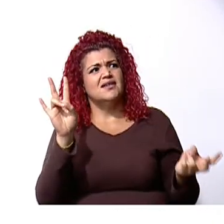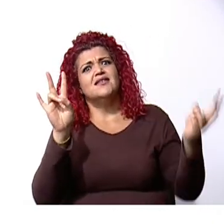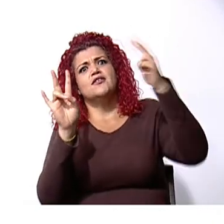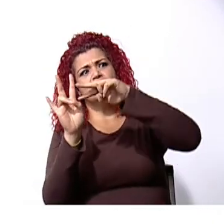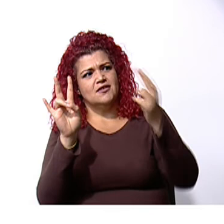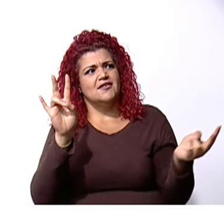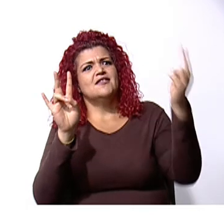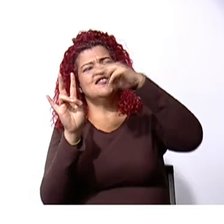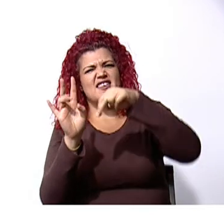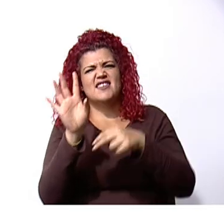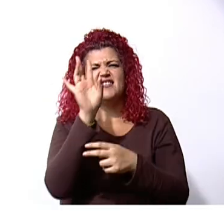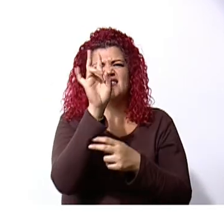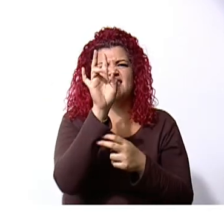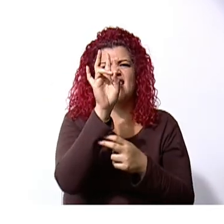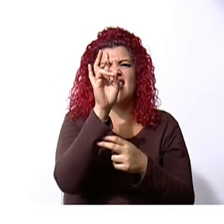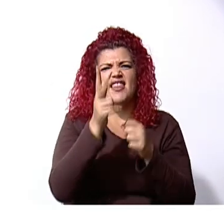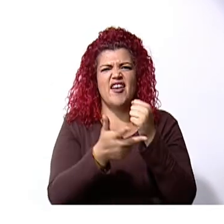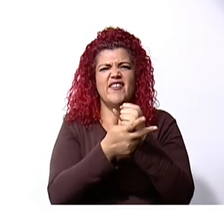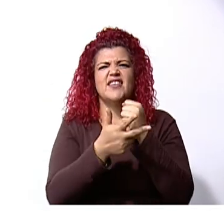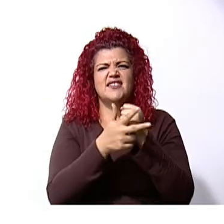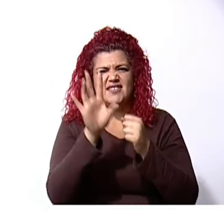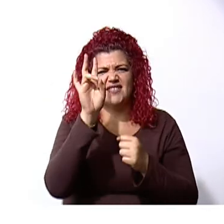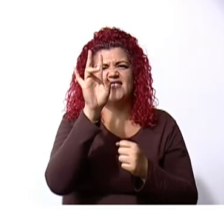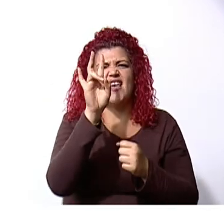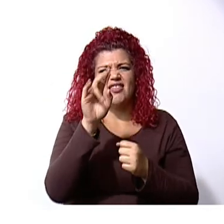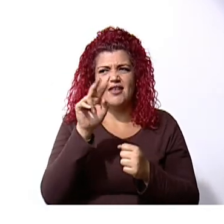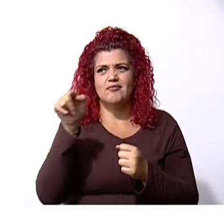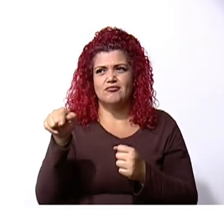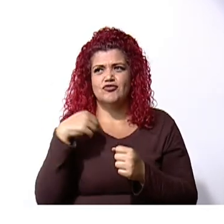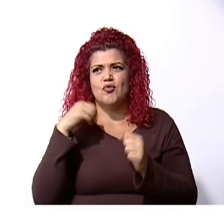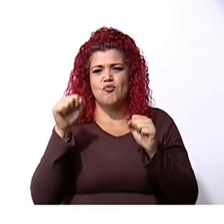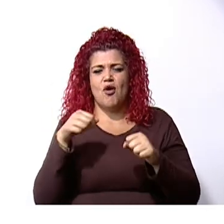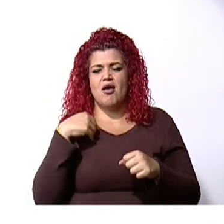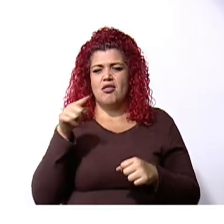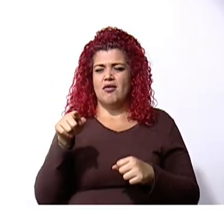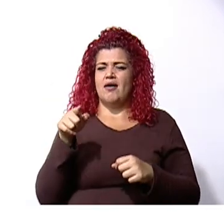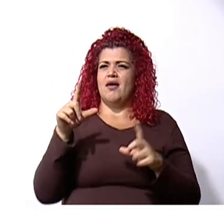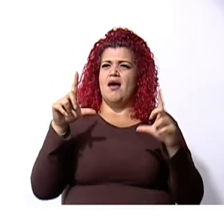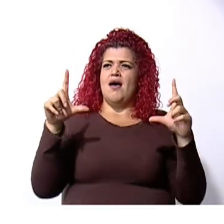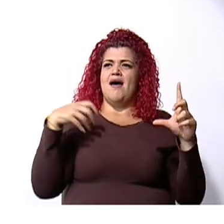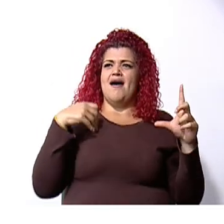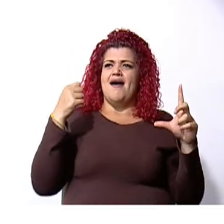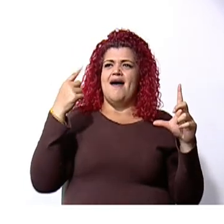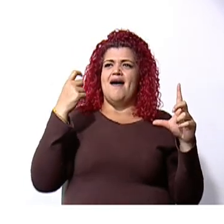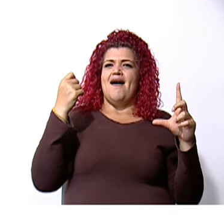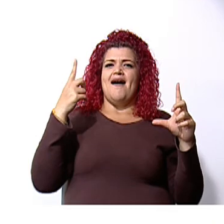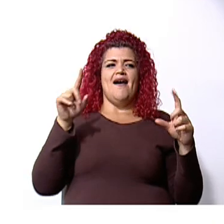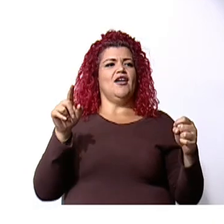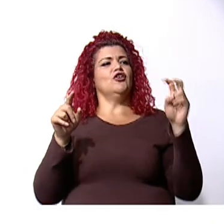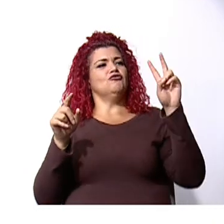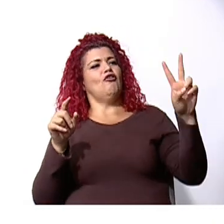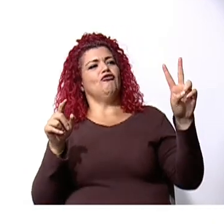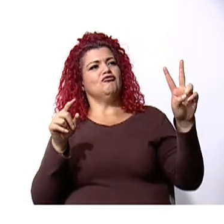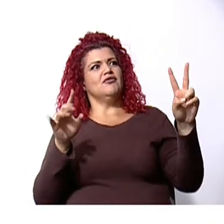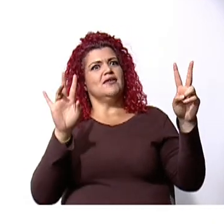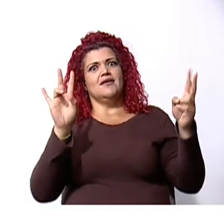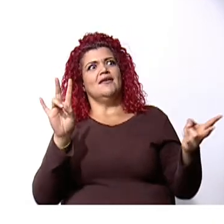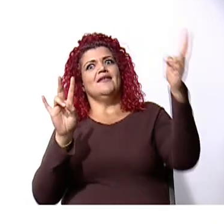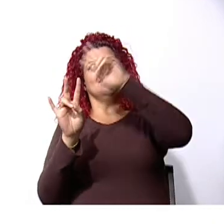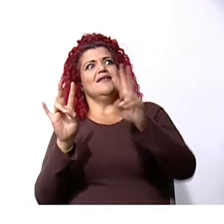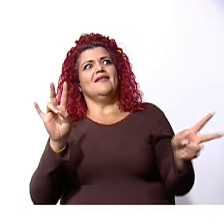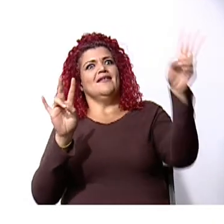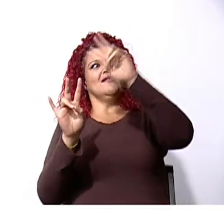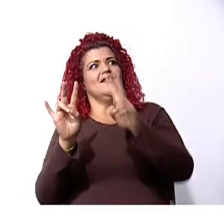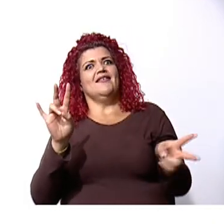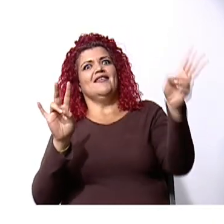perímetro. Por lo tanto, con esa tabla podemos determinar que las cantidades varían